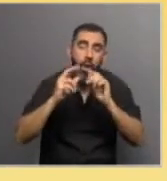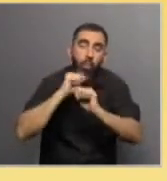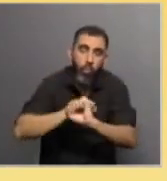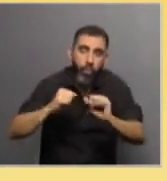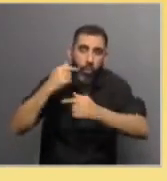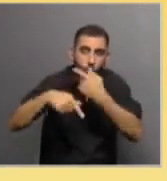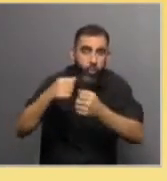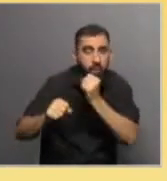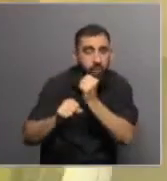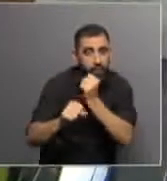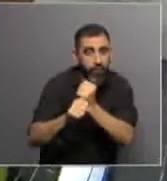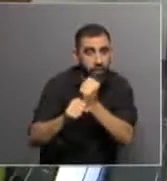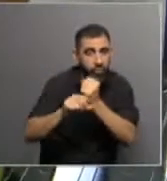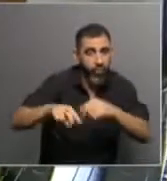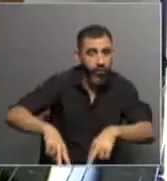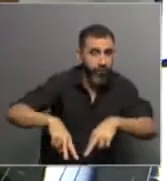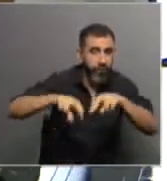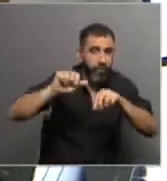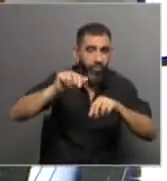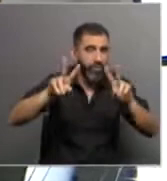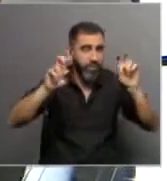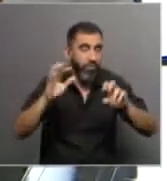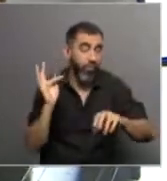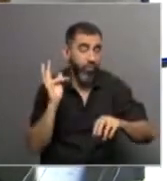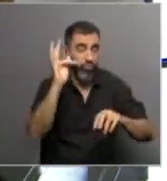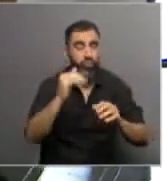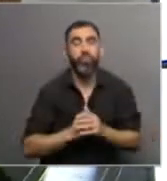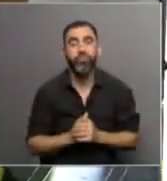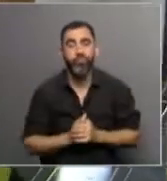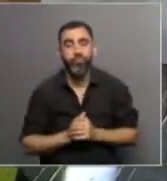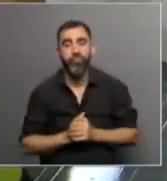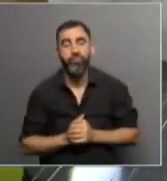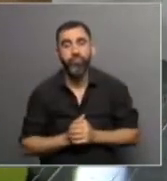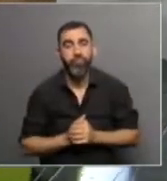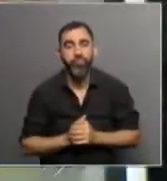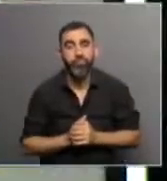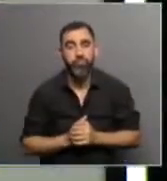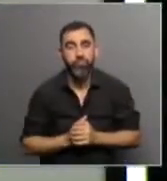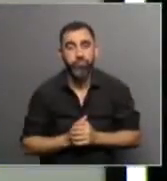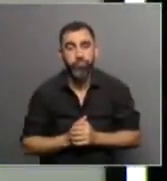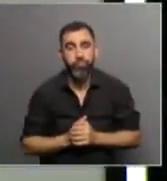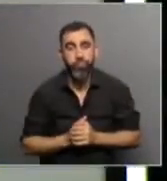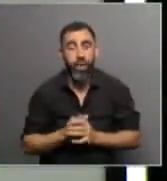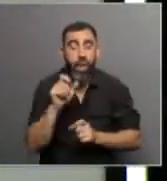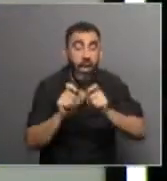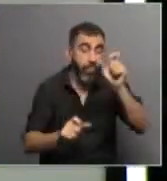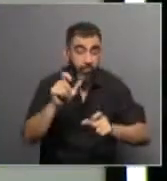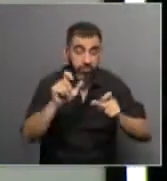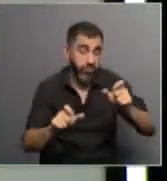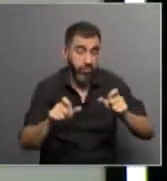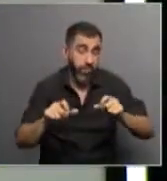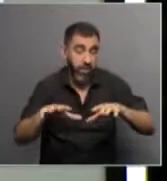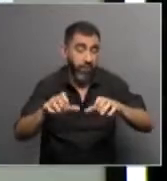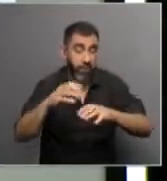seguir trabajando en el tema más adelante. Está bien, para la gente que anda, que vive o que transita, ¿no? Sobre el